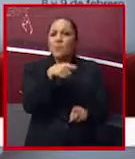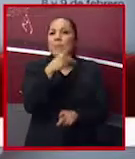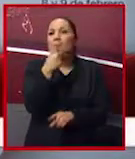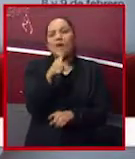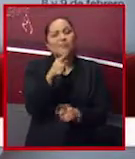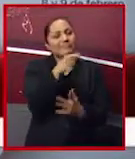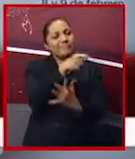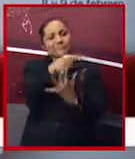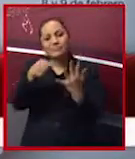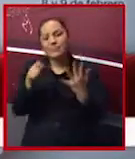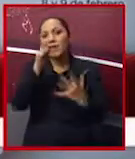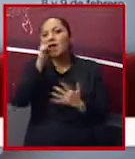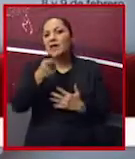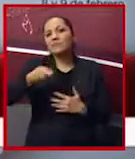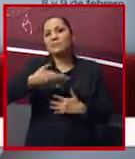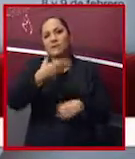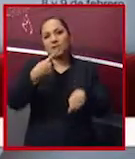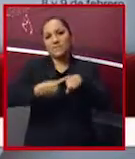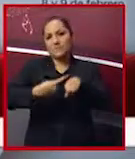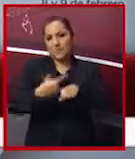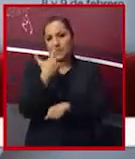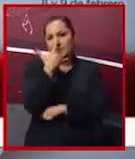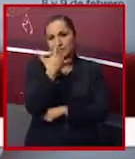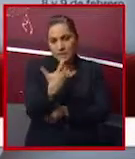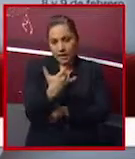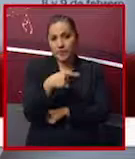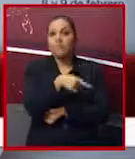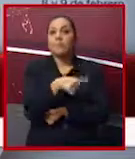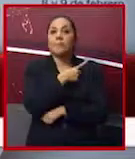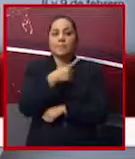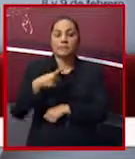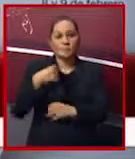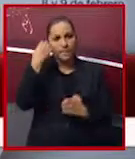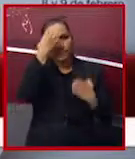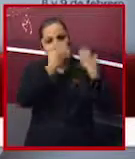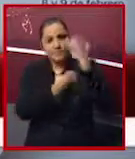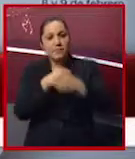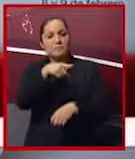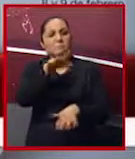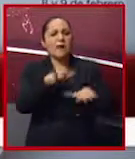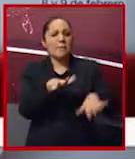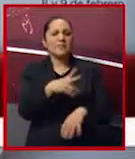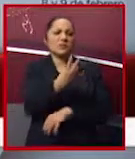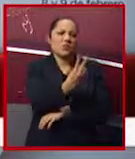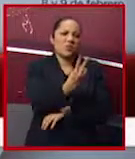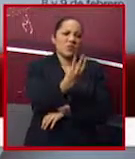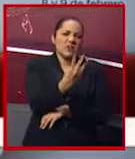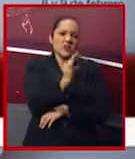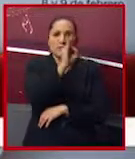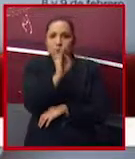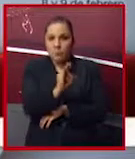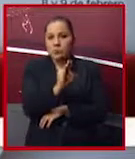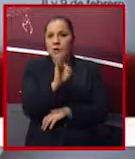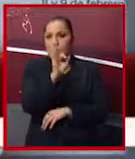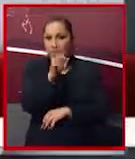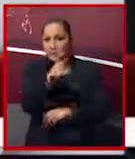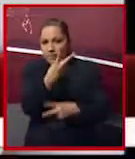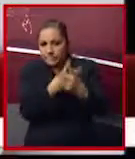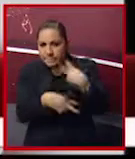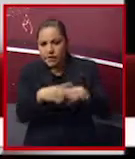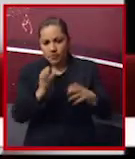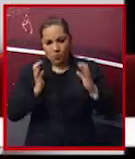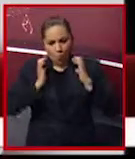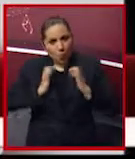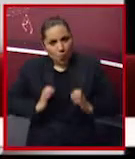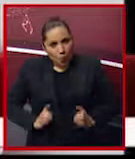excepto el síndrome de Miller-Fisher. Se presenta con ptosis en el 3%, biparesia facial, debilidad de la